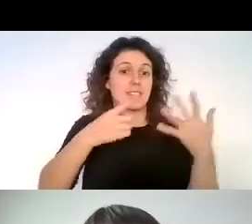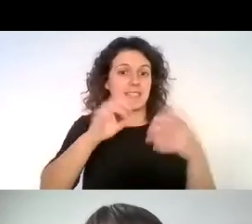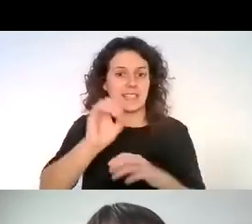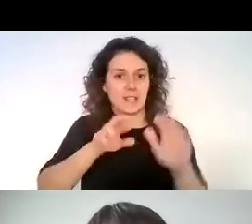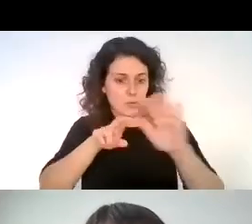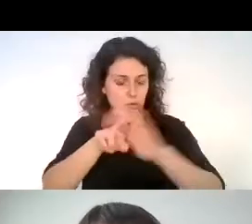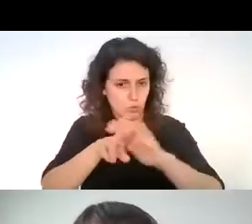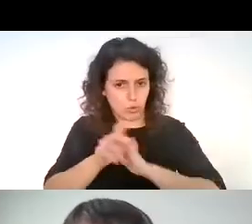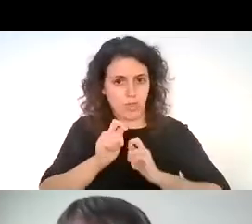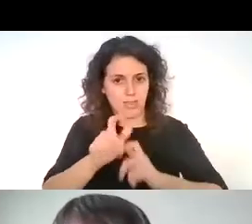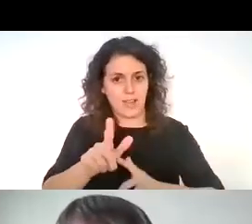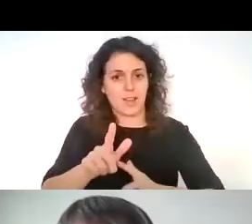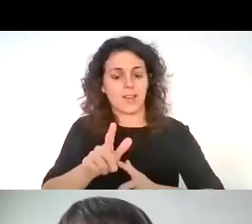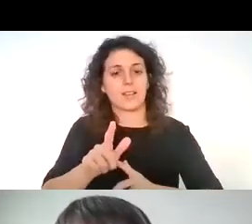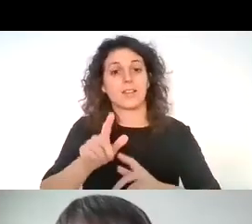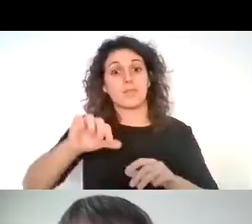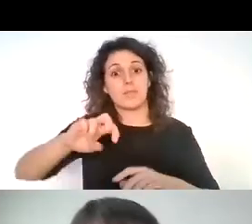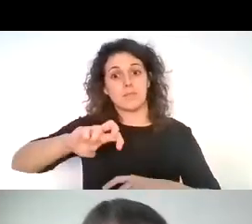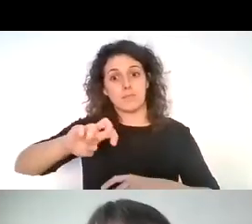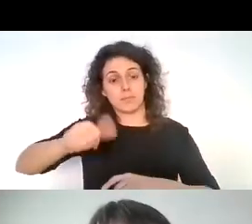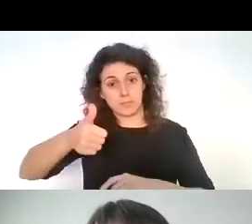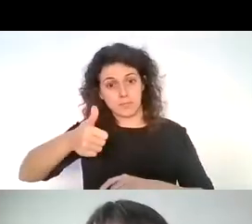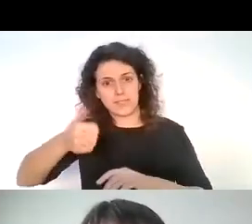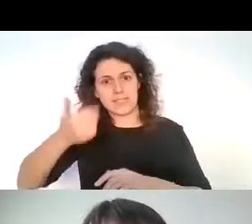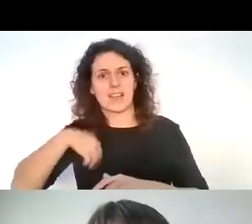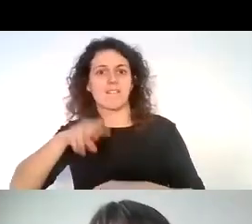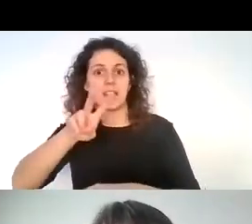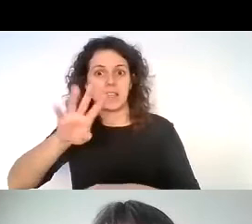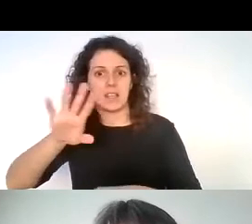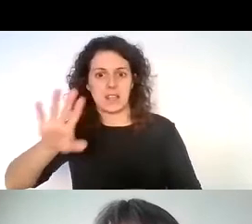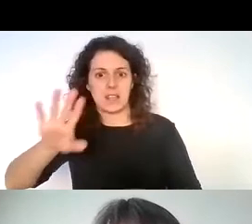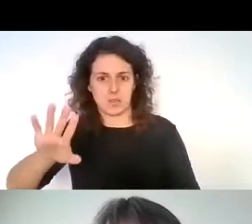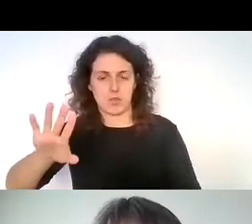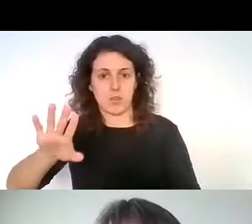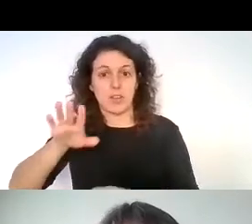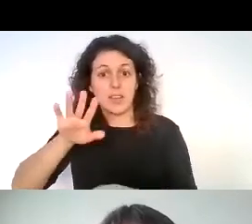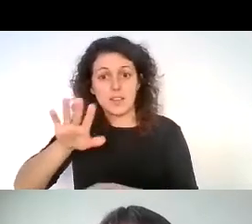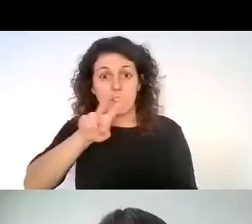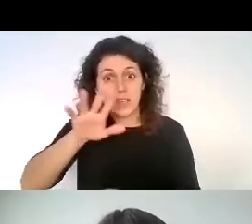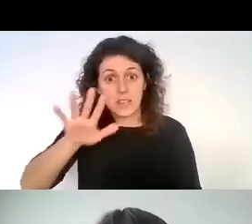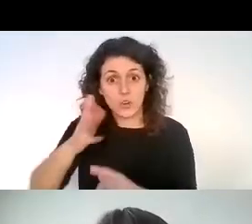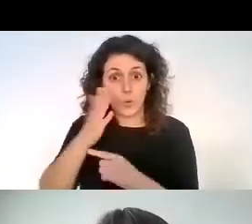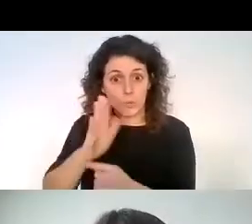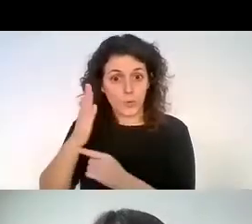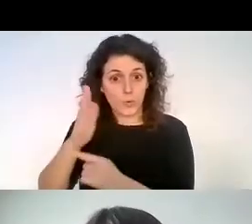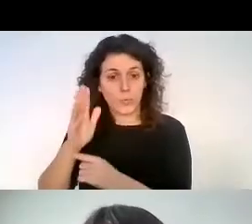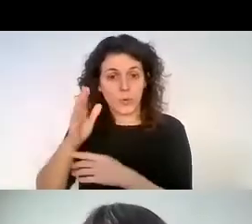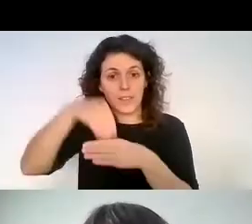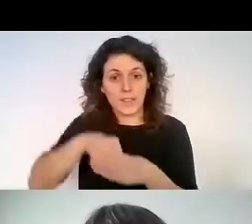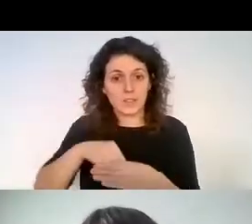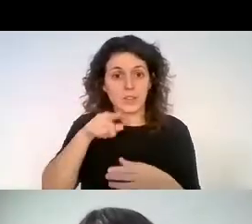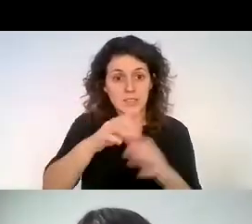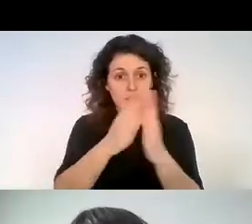recursos, superaron la validación 25. Estos 25 son las 25 propuestas que tenemos en este folleto que veis